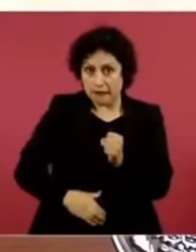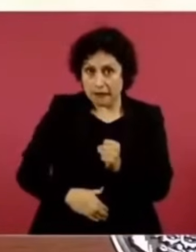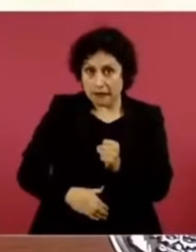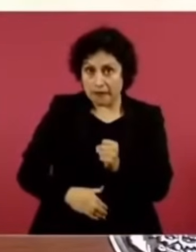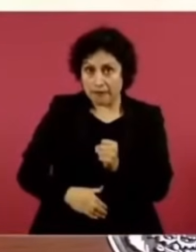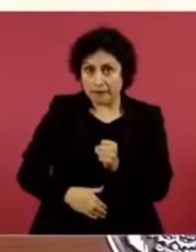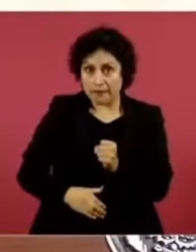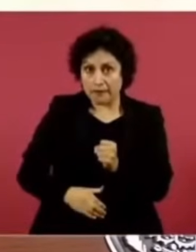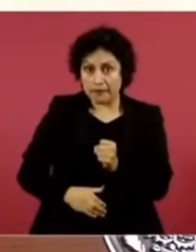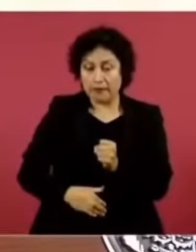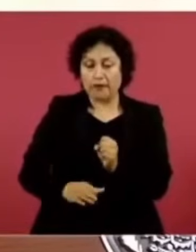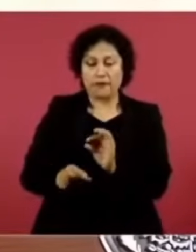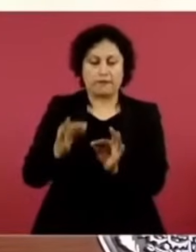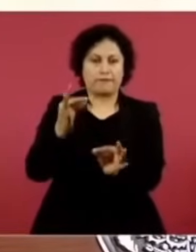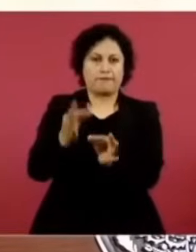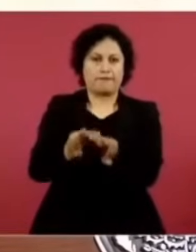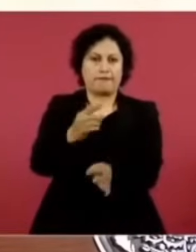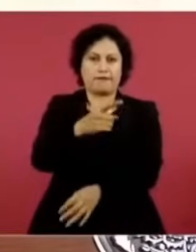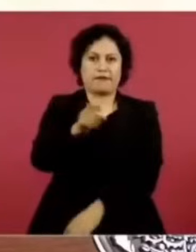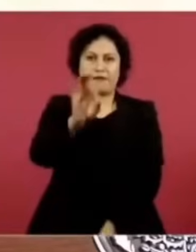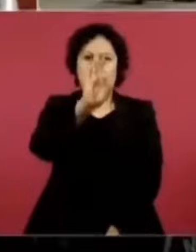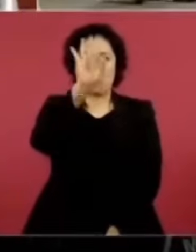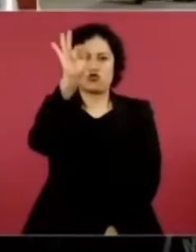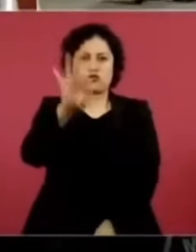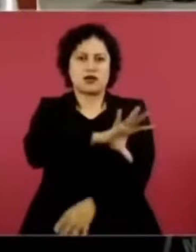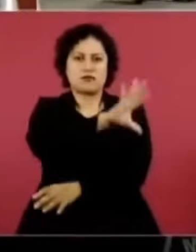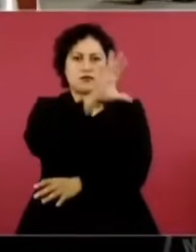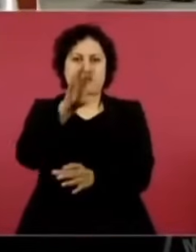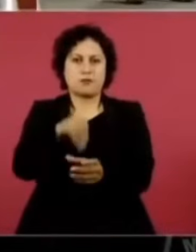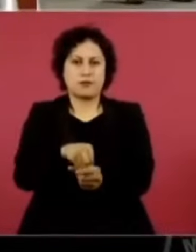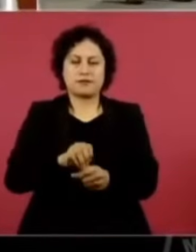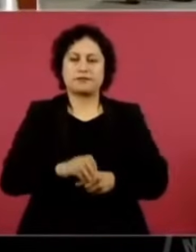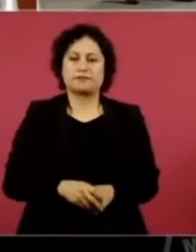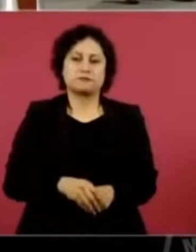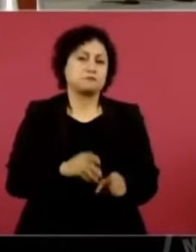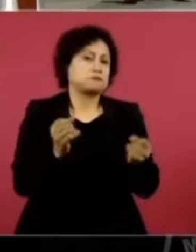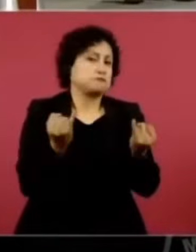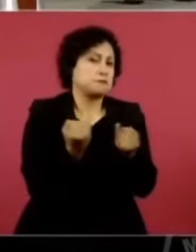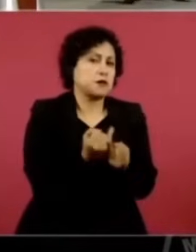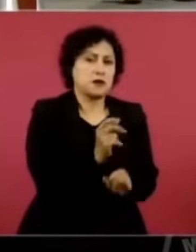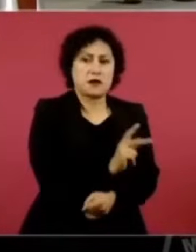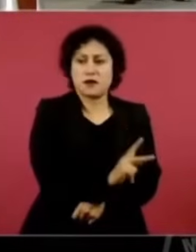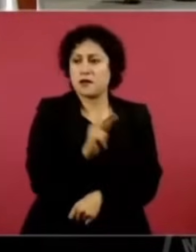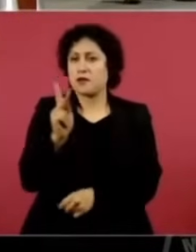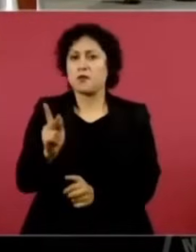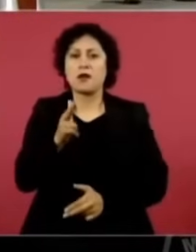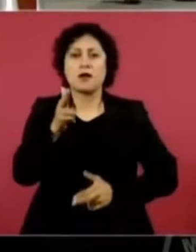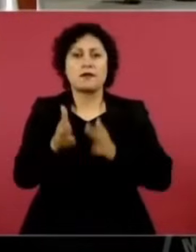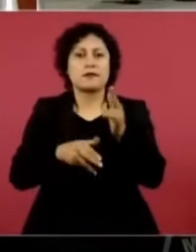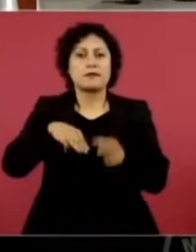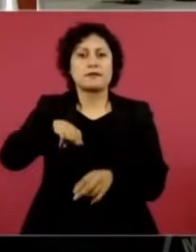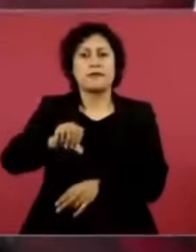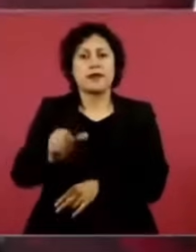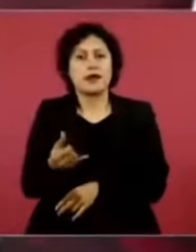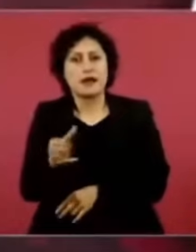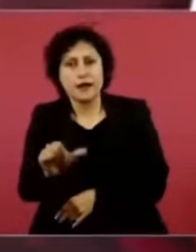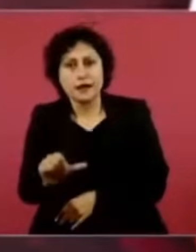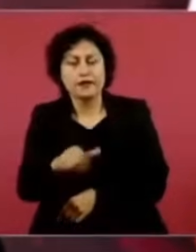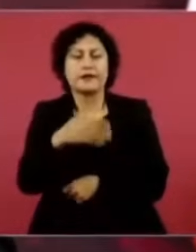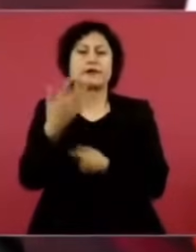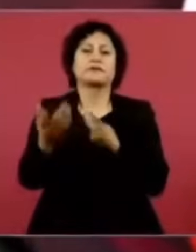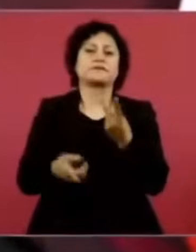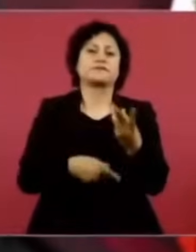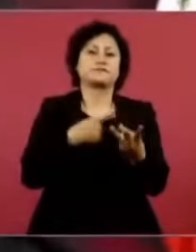al 100. Lo mismo es en el caso del Tren Maya, pues lo mismo es en el